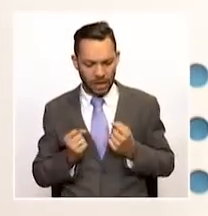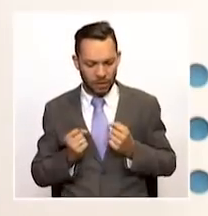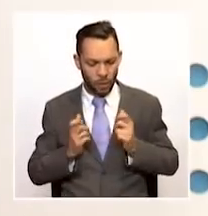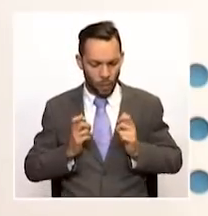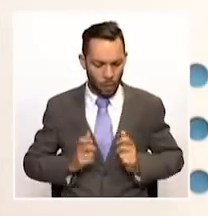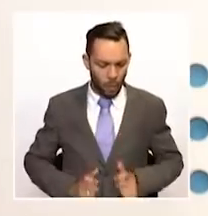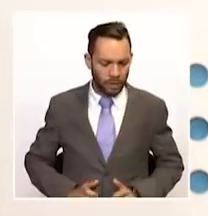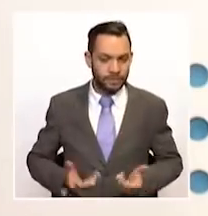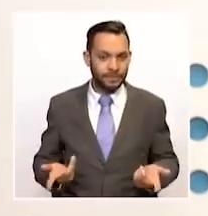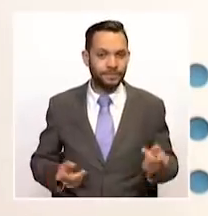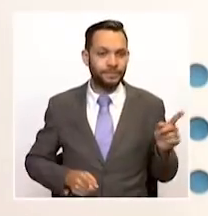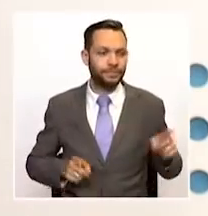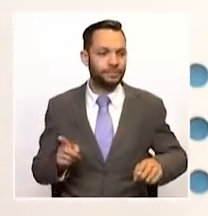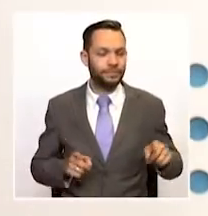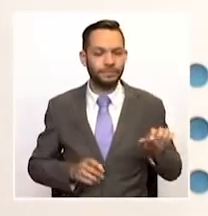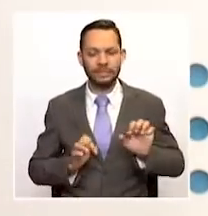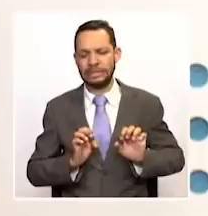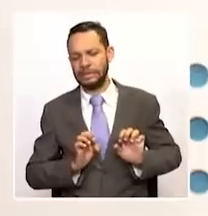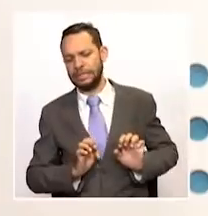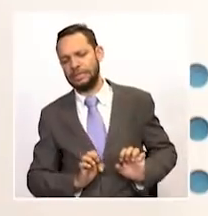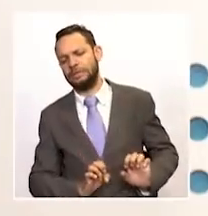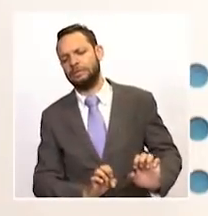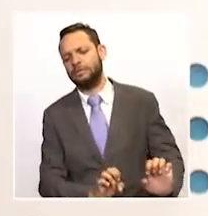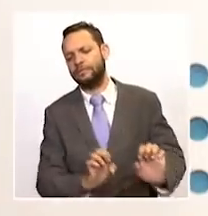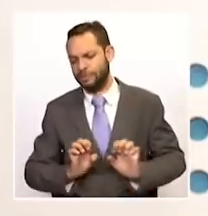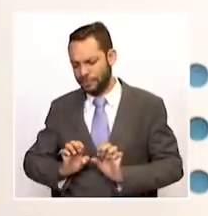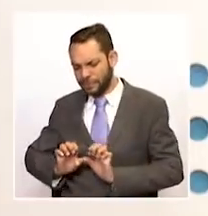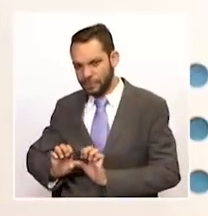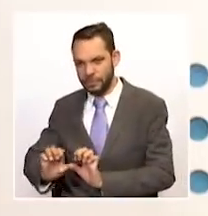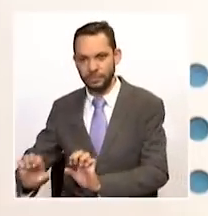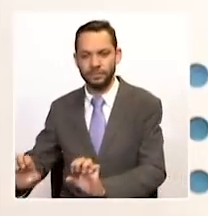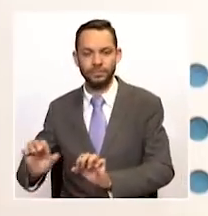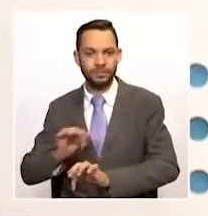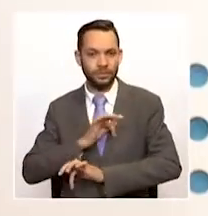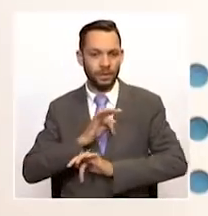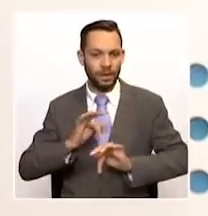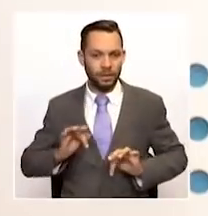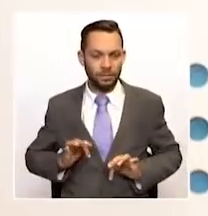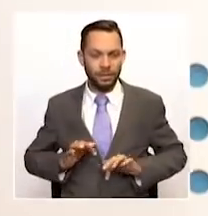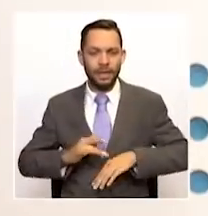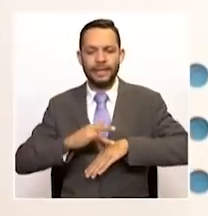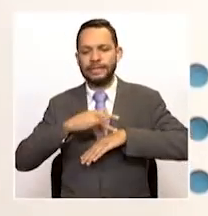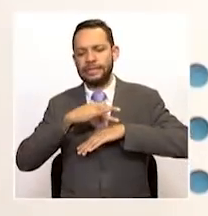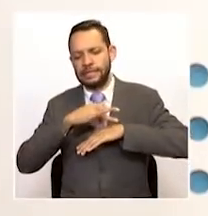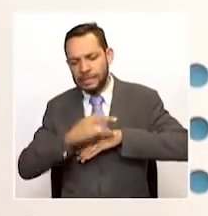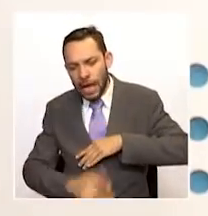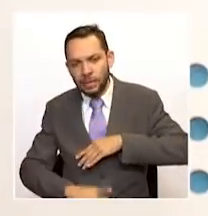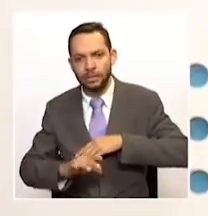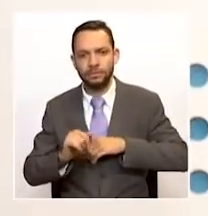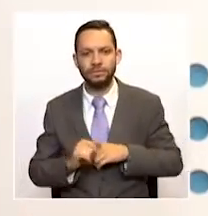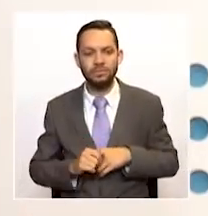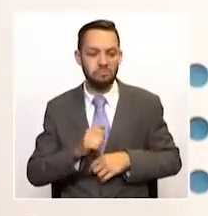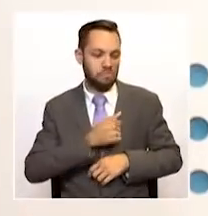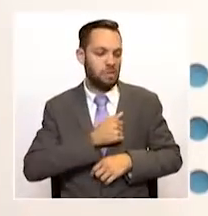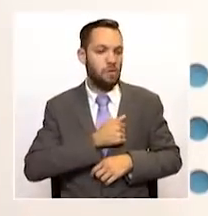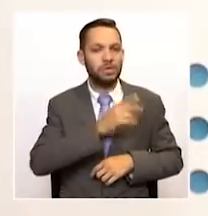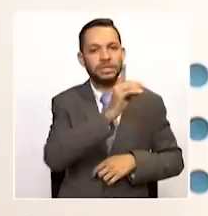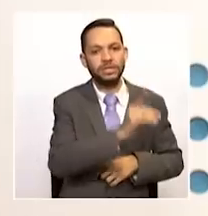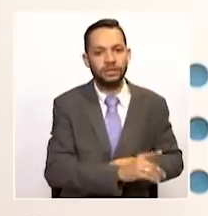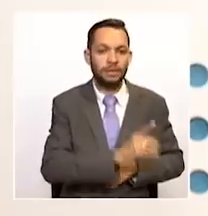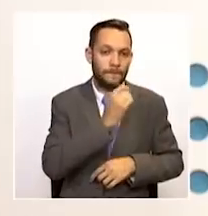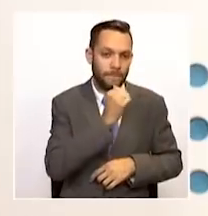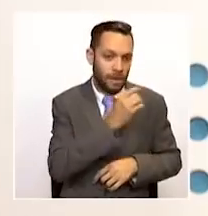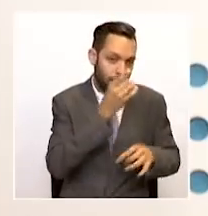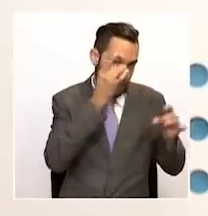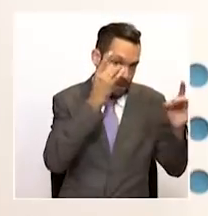los medicamentos se convierte en un paciente de tratamiento tardío voluntario porque lo quiso pero recordemos que